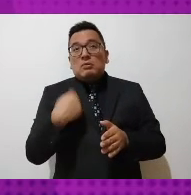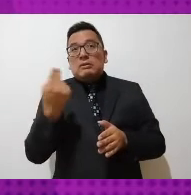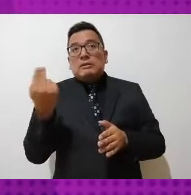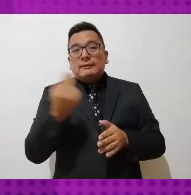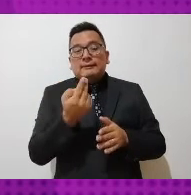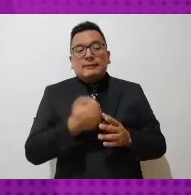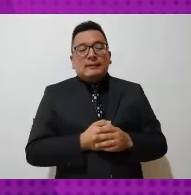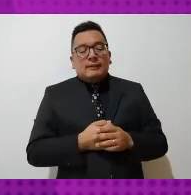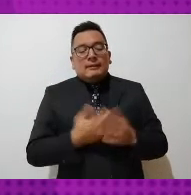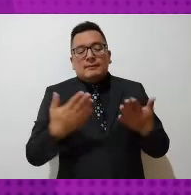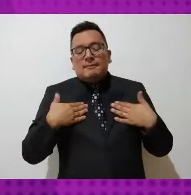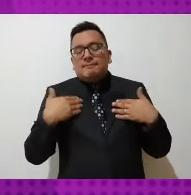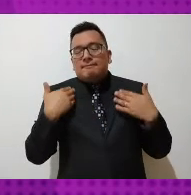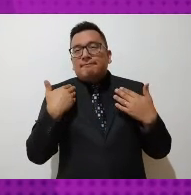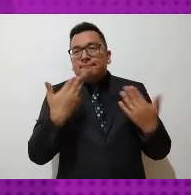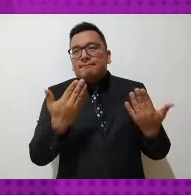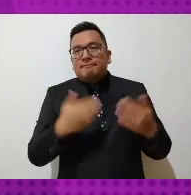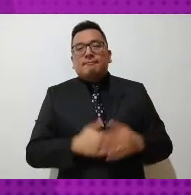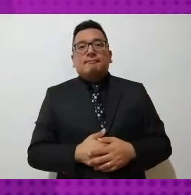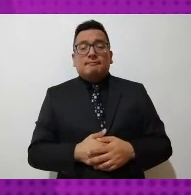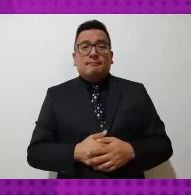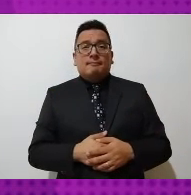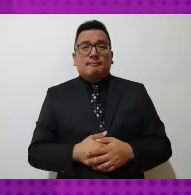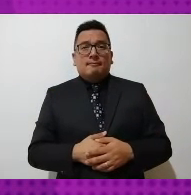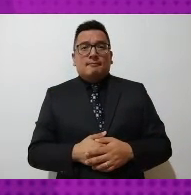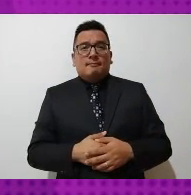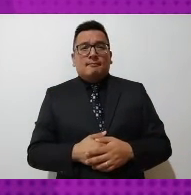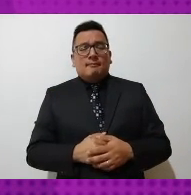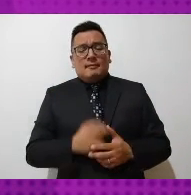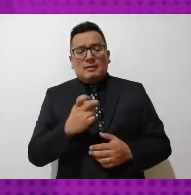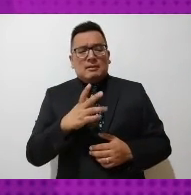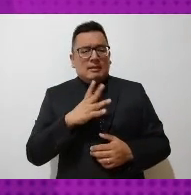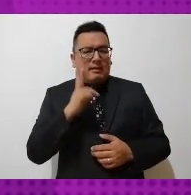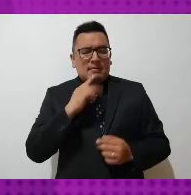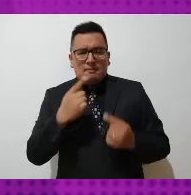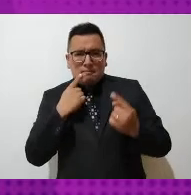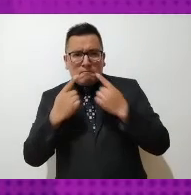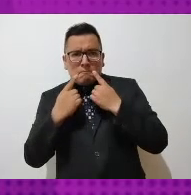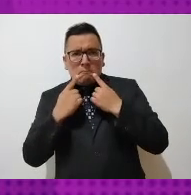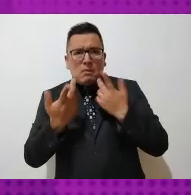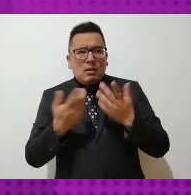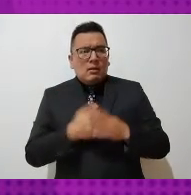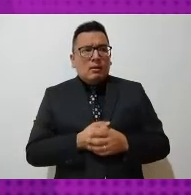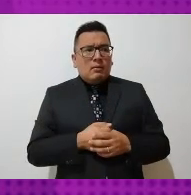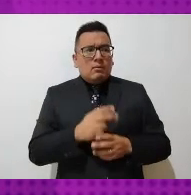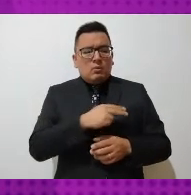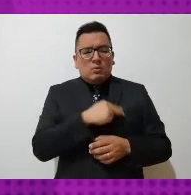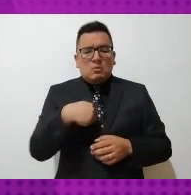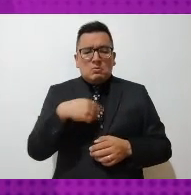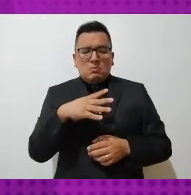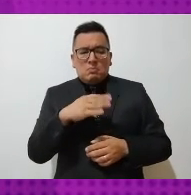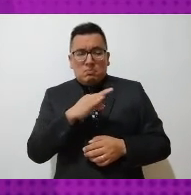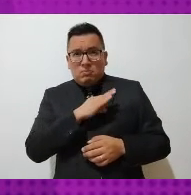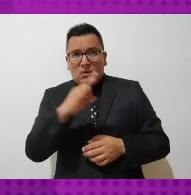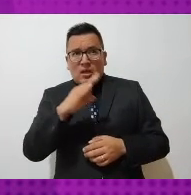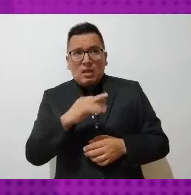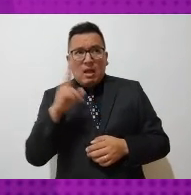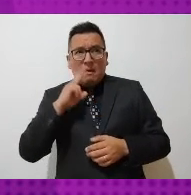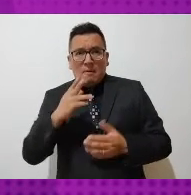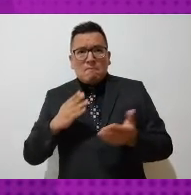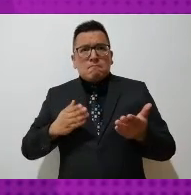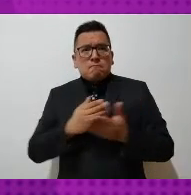como instituciones de buena fe. Realmente está la discusión si tenemos la facultad constitucional